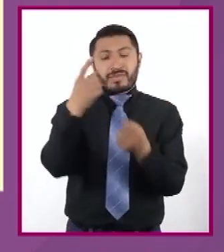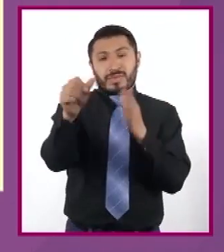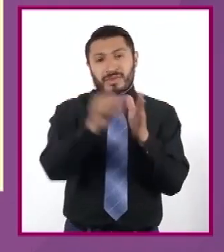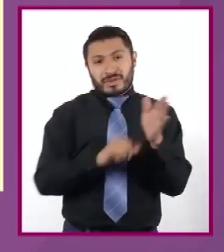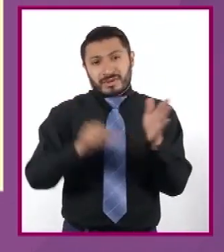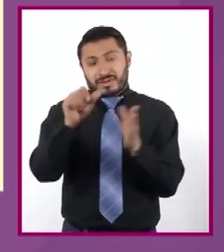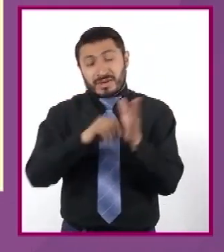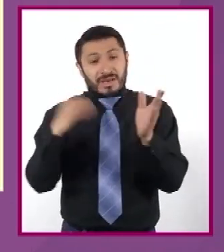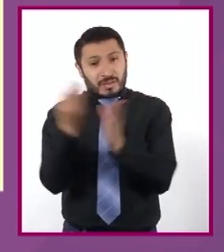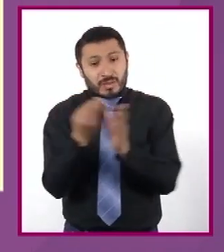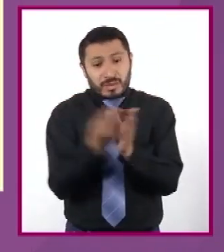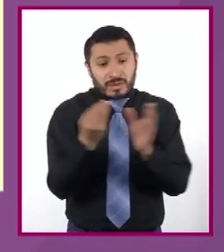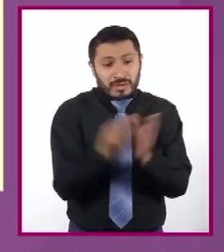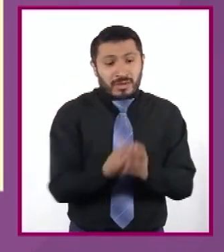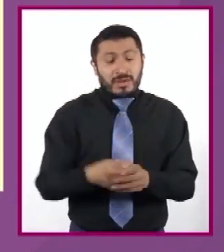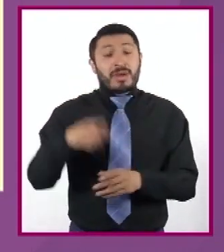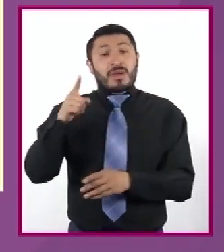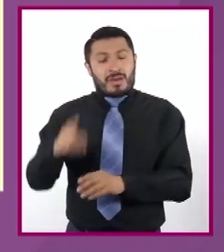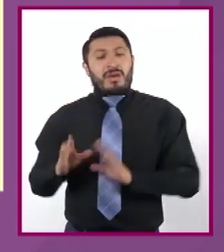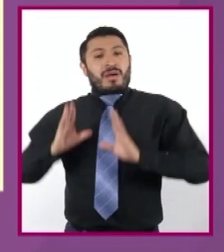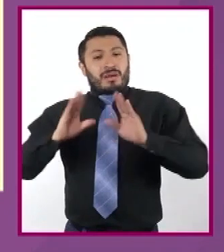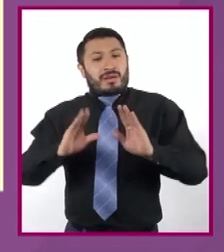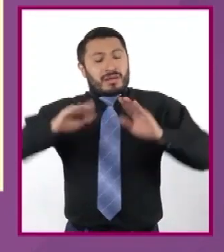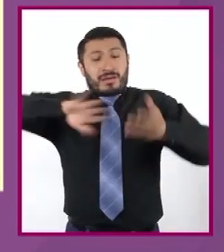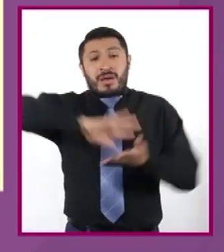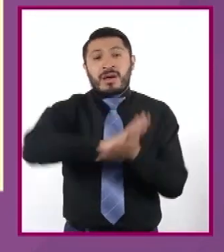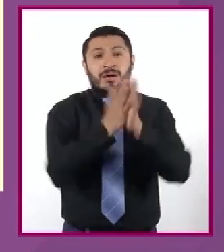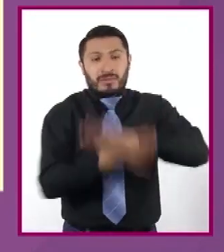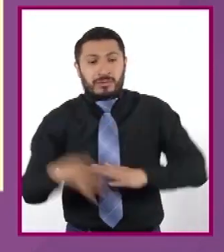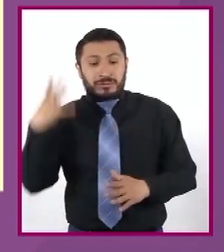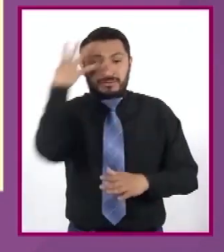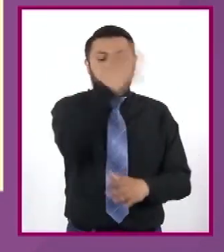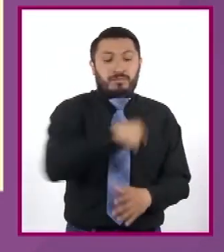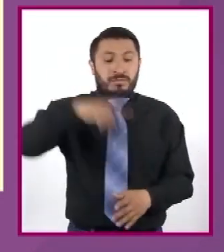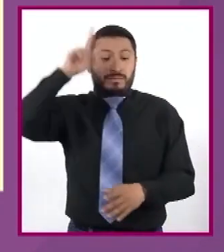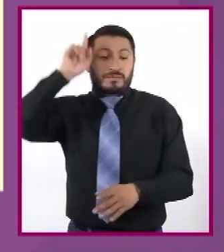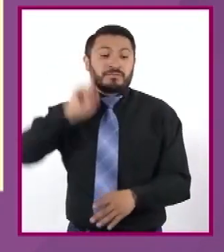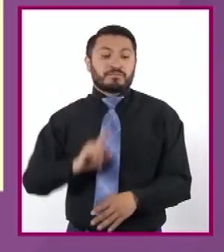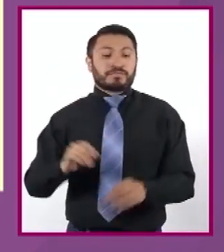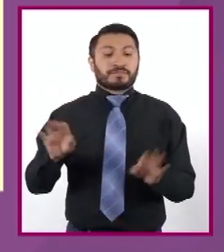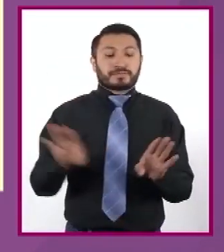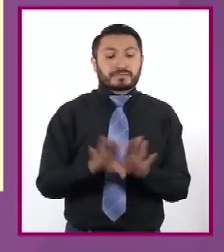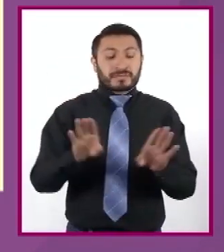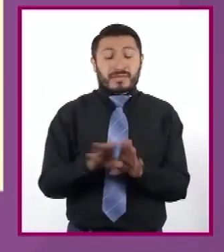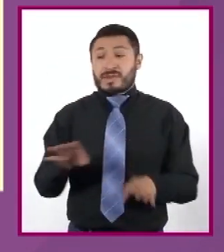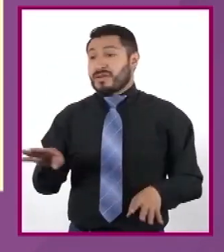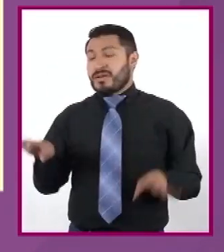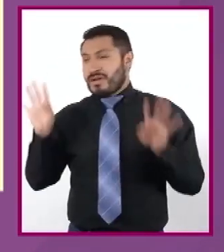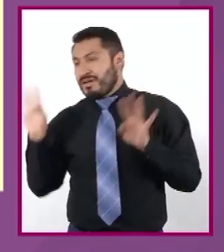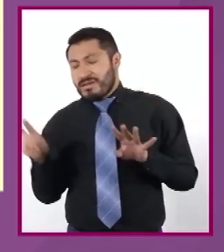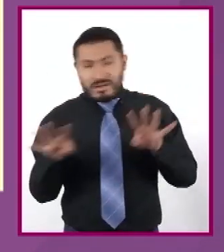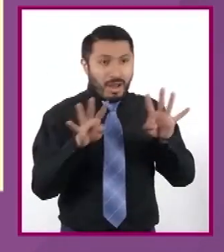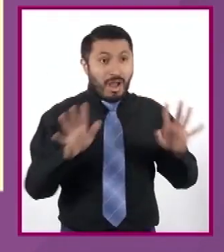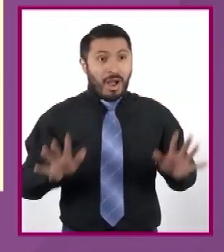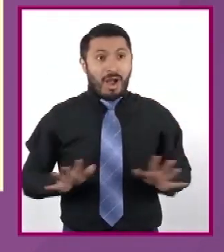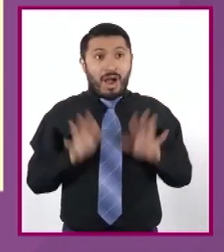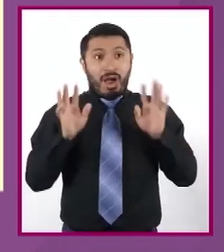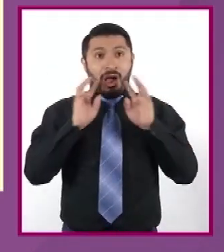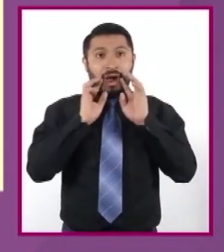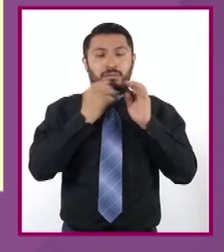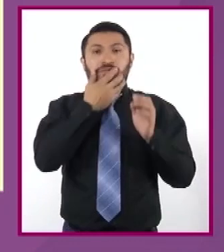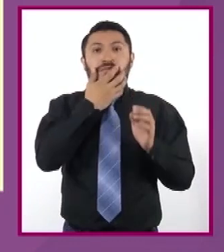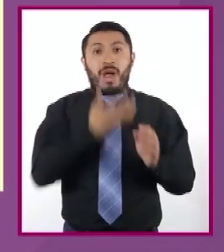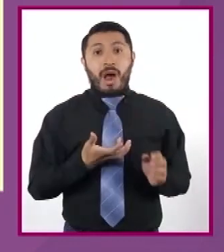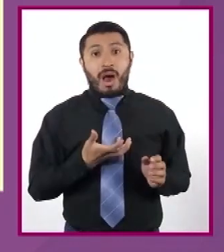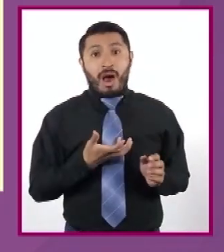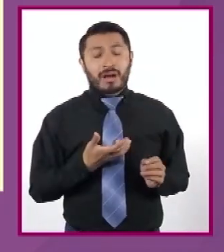infructuosas, Higgins logra convertir a Eliza en una hermosa mujer que dejó a todos con la boca abierta. Su cambio